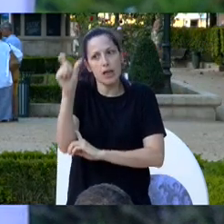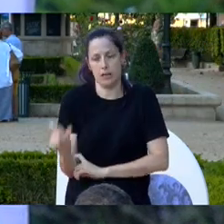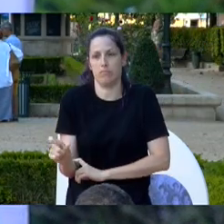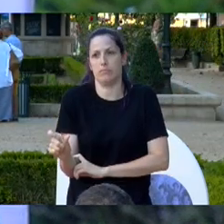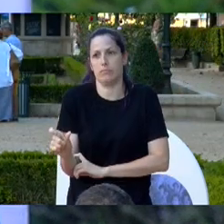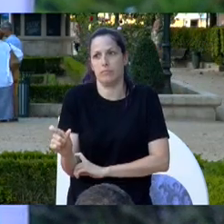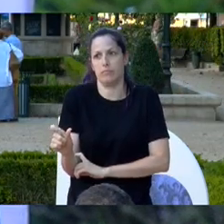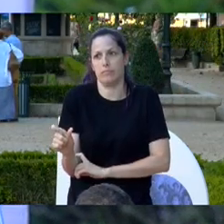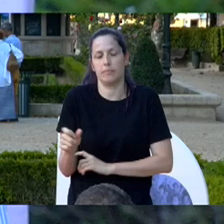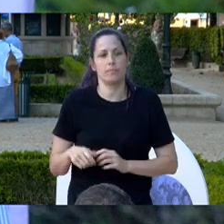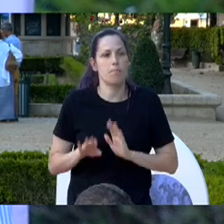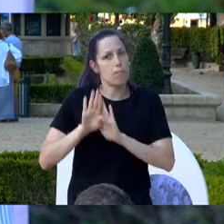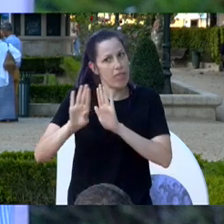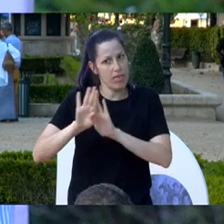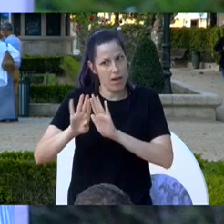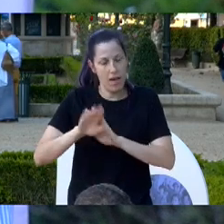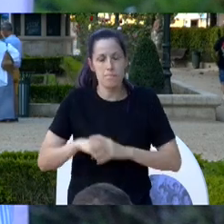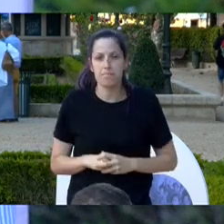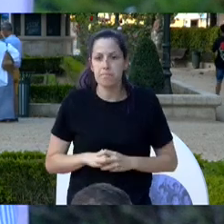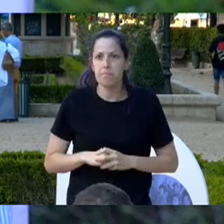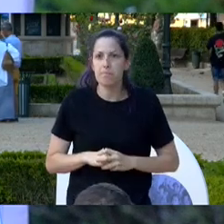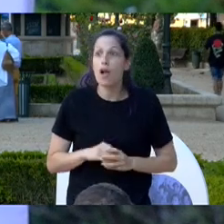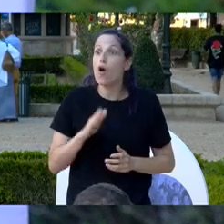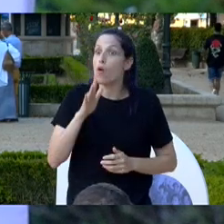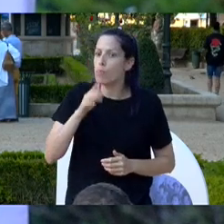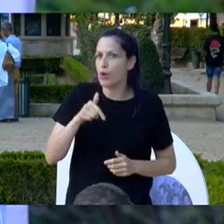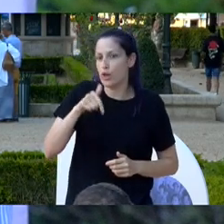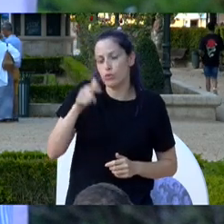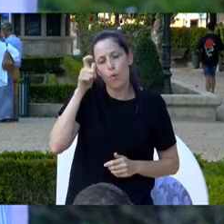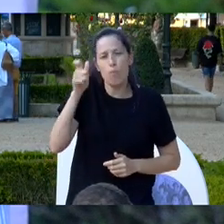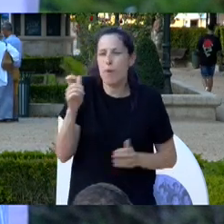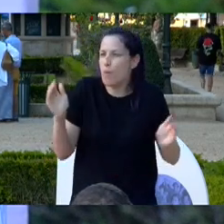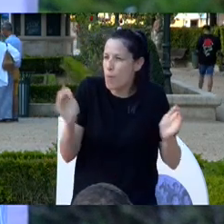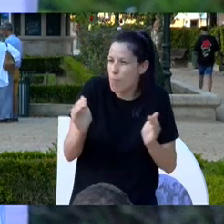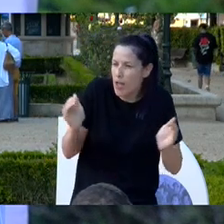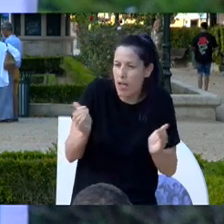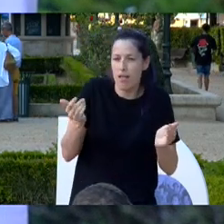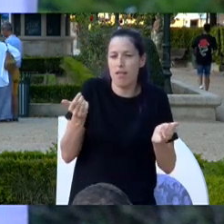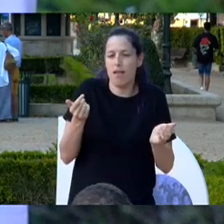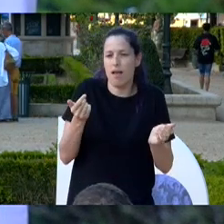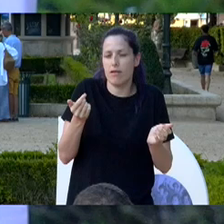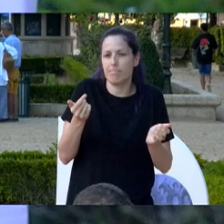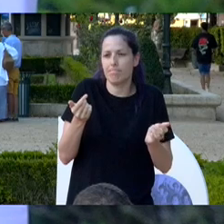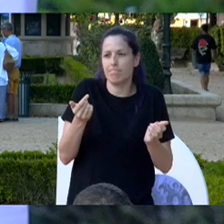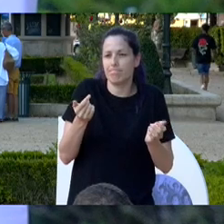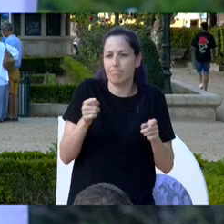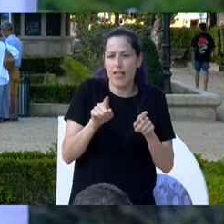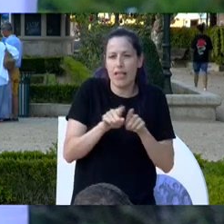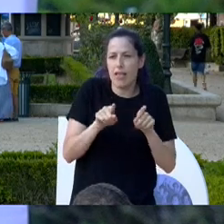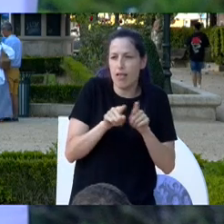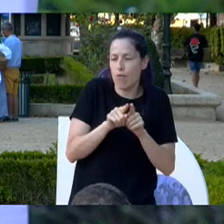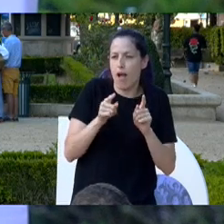paisana. Y por eso es justo, en estos pueblos pequeños en donde tanto abunda la percalina, la farsa,